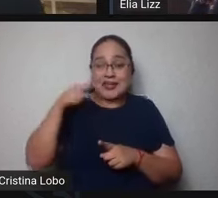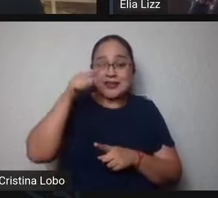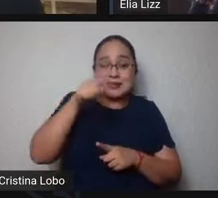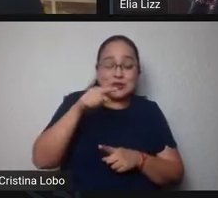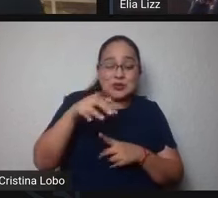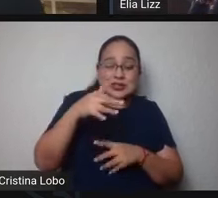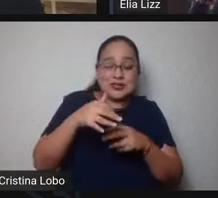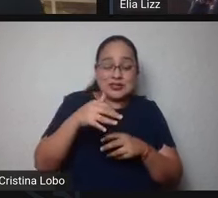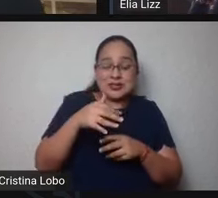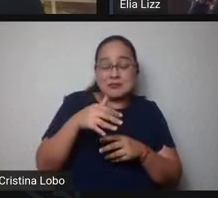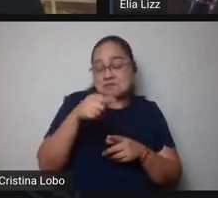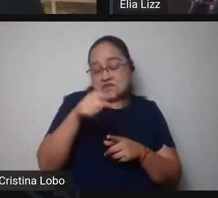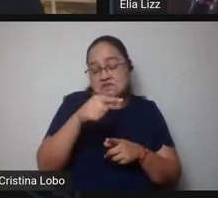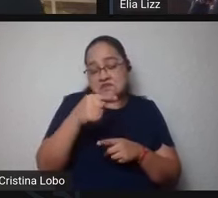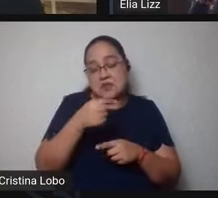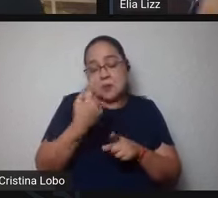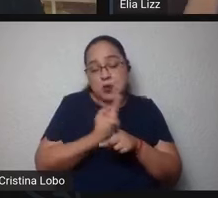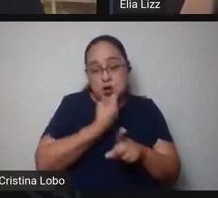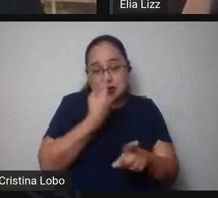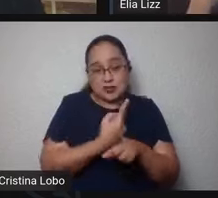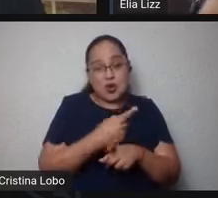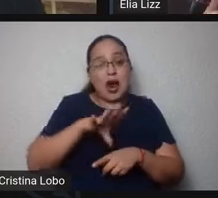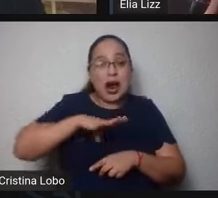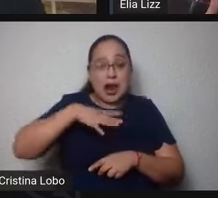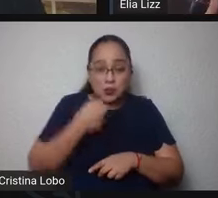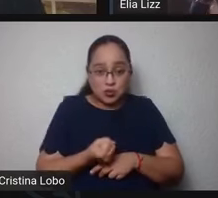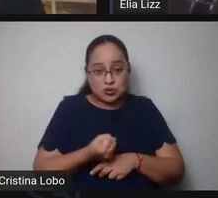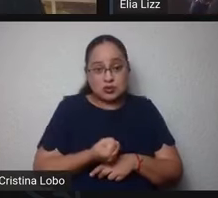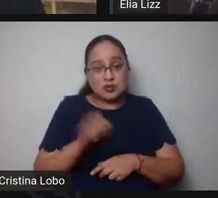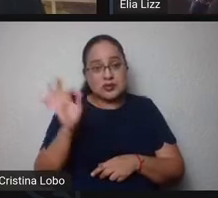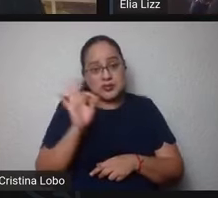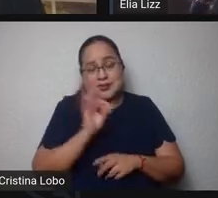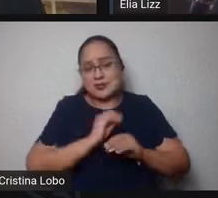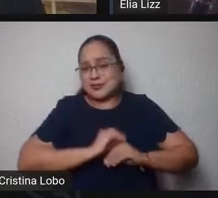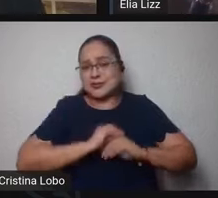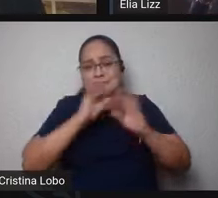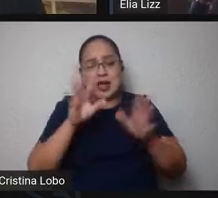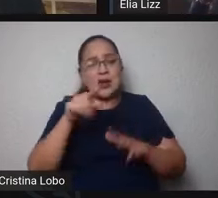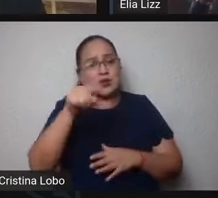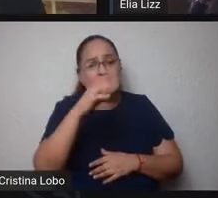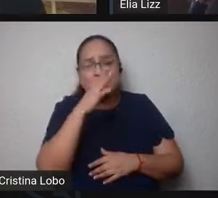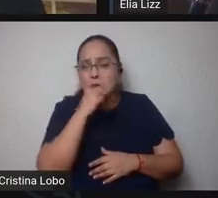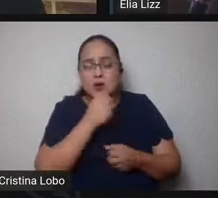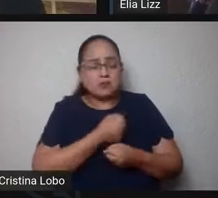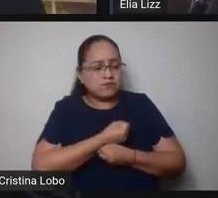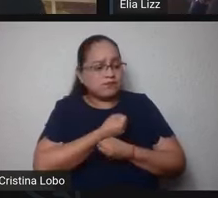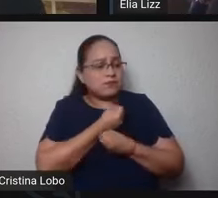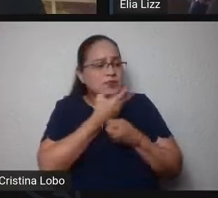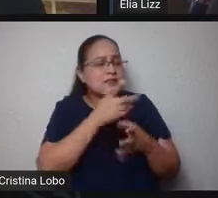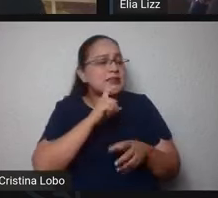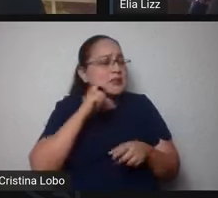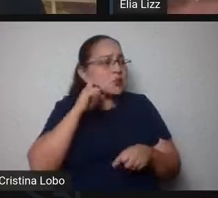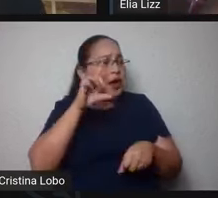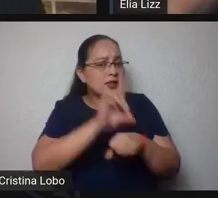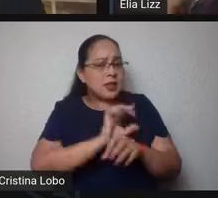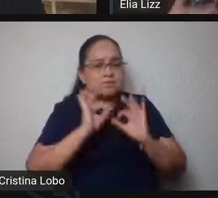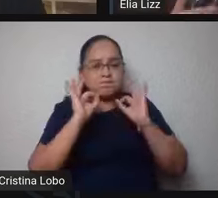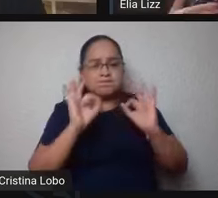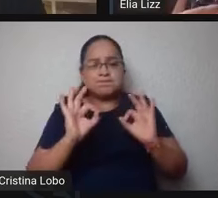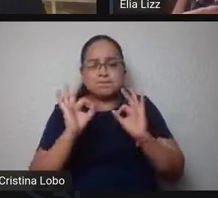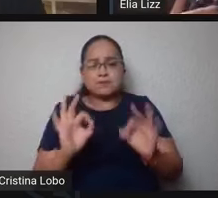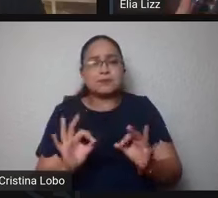de la violencia sexual que sufriste, obviamente no te han permitido manifestar y expresar tu sexualidad de manera saludable.